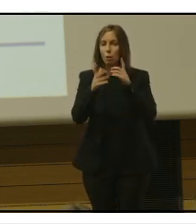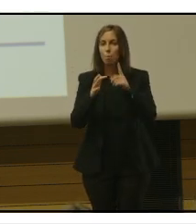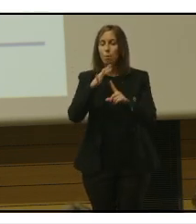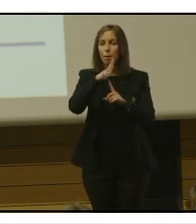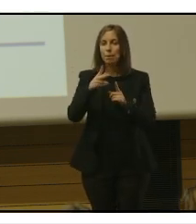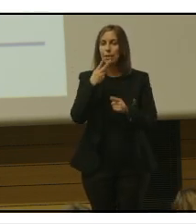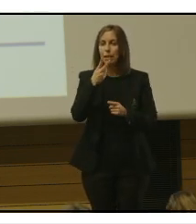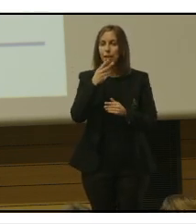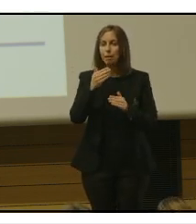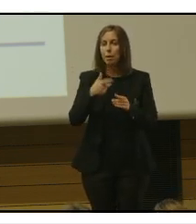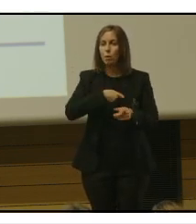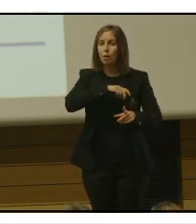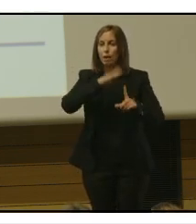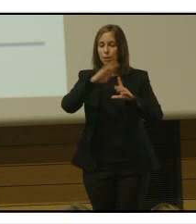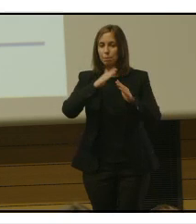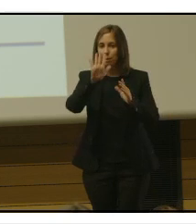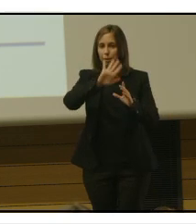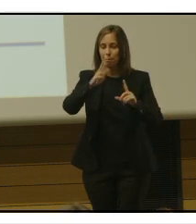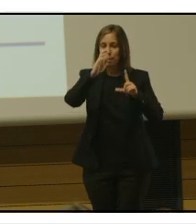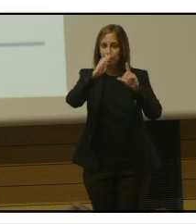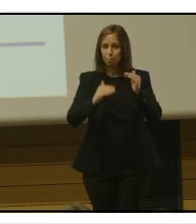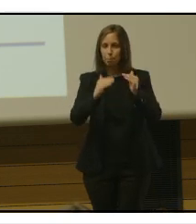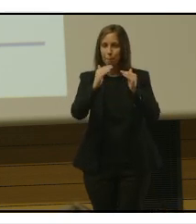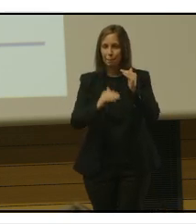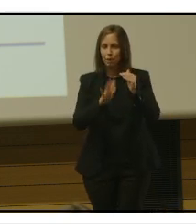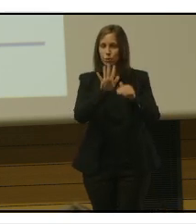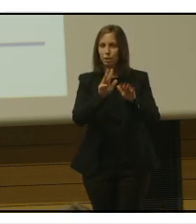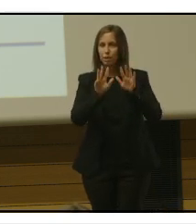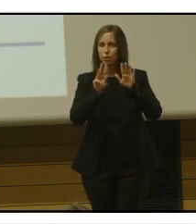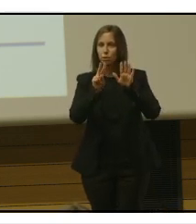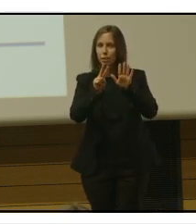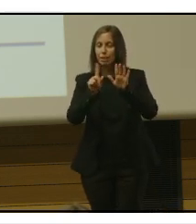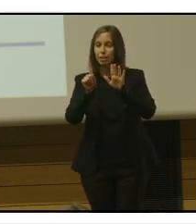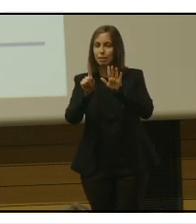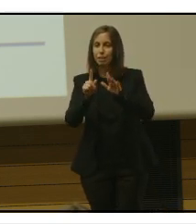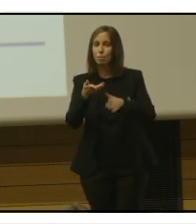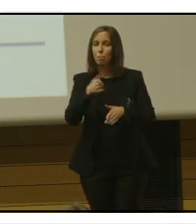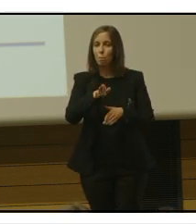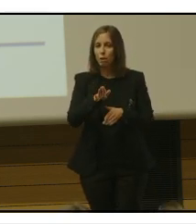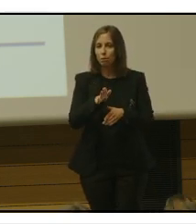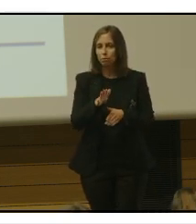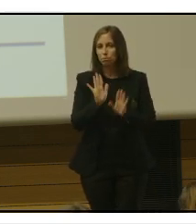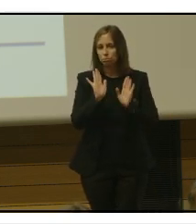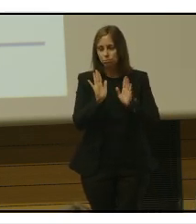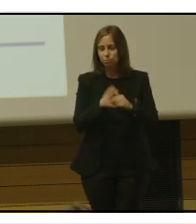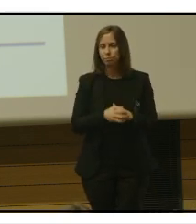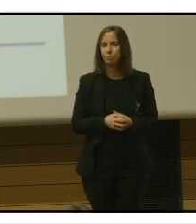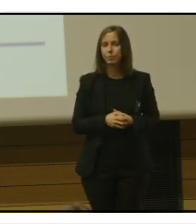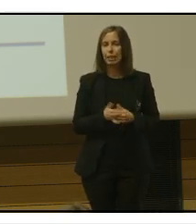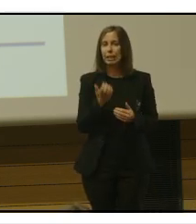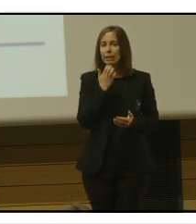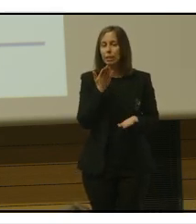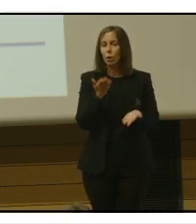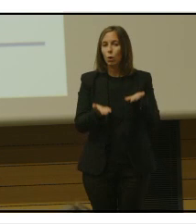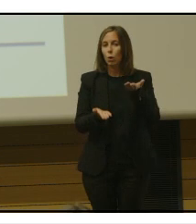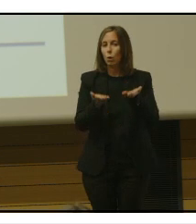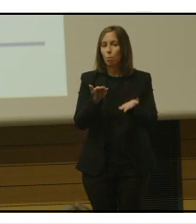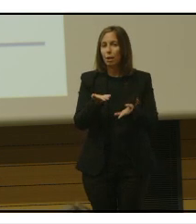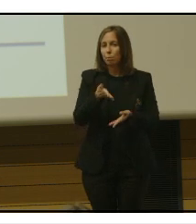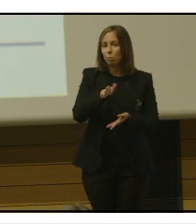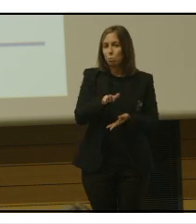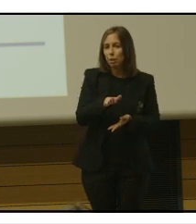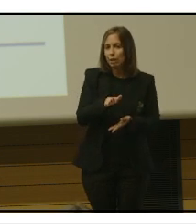disminuido en España. 576 muertes. Bueno, casi nada. Fijaos que si nosotros esto lo comparamos con las